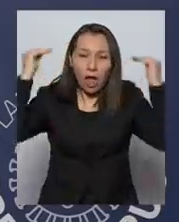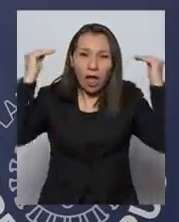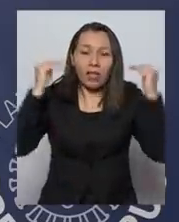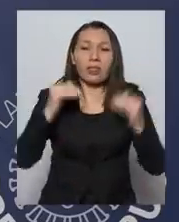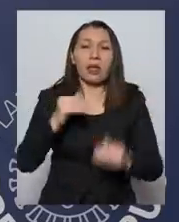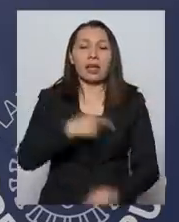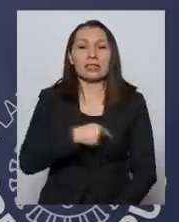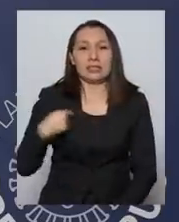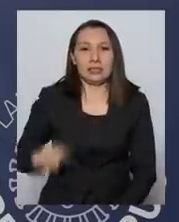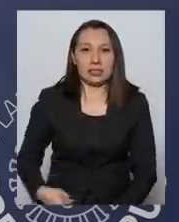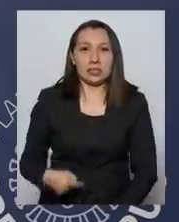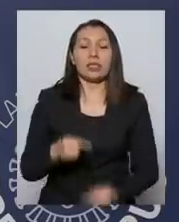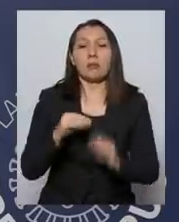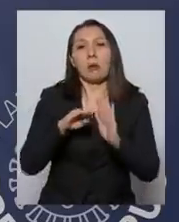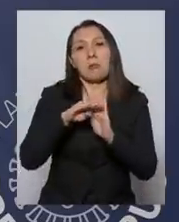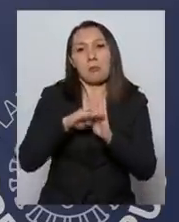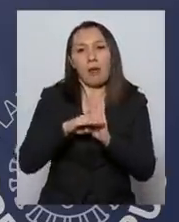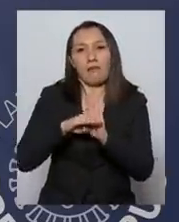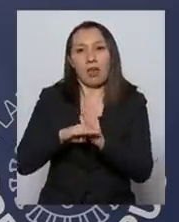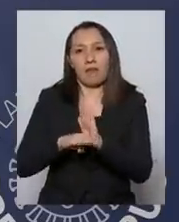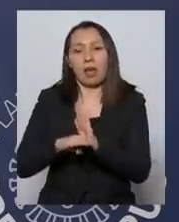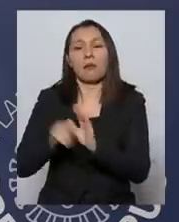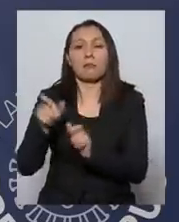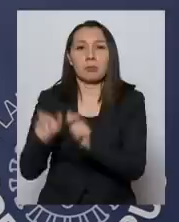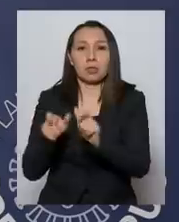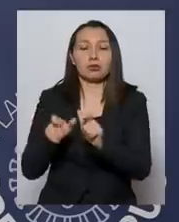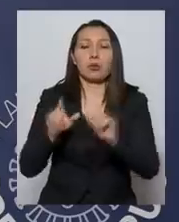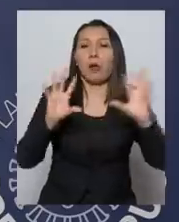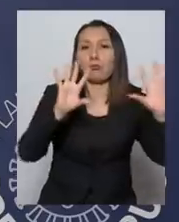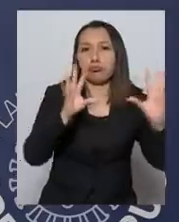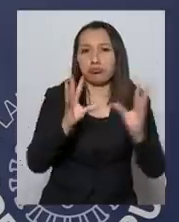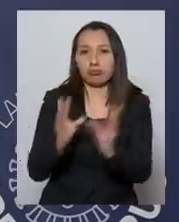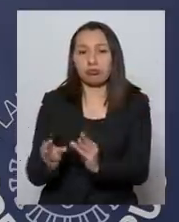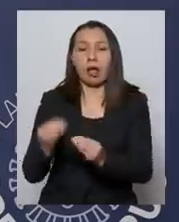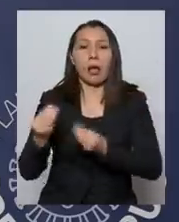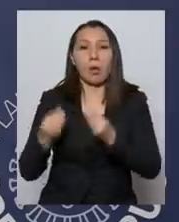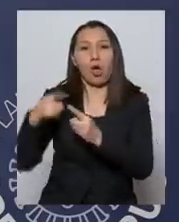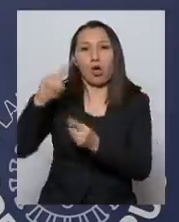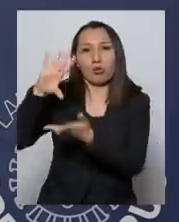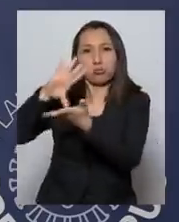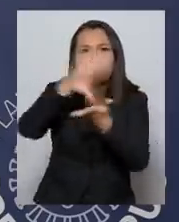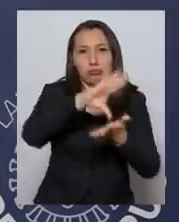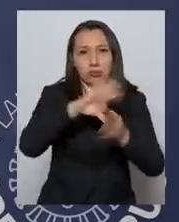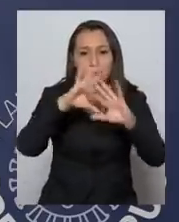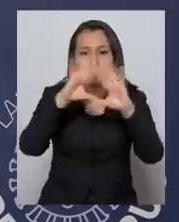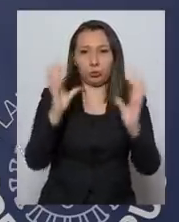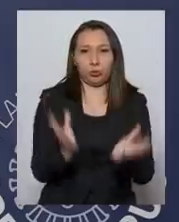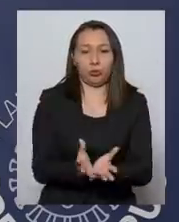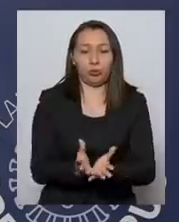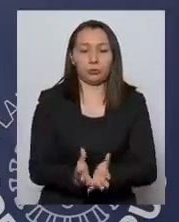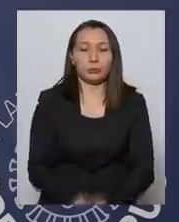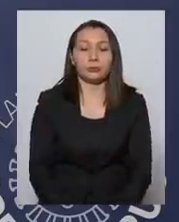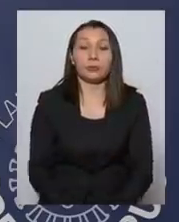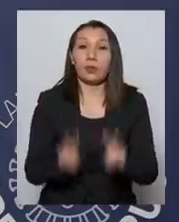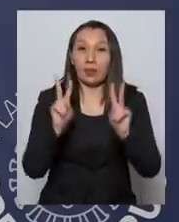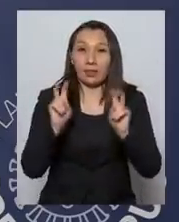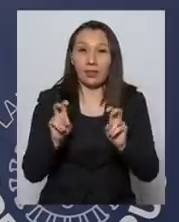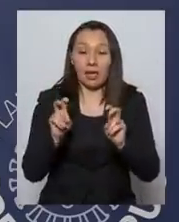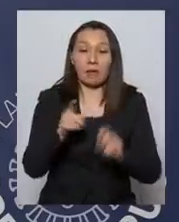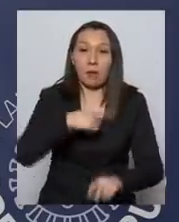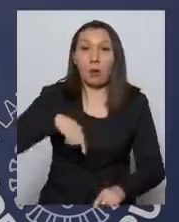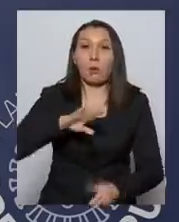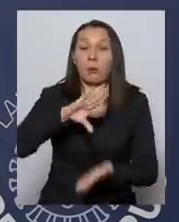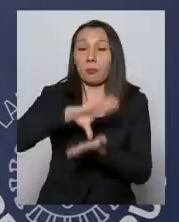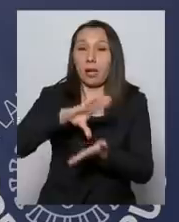y China, que sigue bajando en proporción a lo que ha ocurrido en otras partes del planeta. En relación a